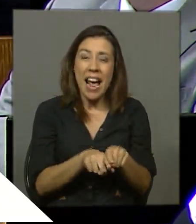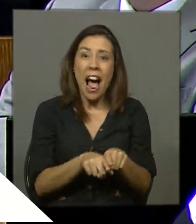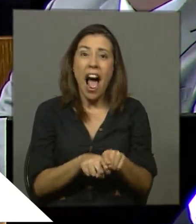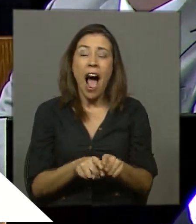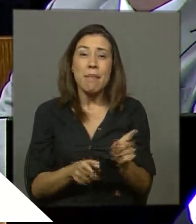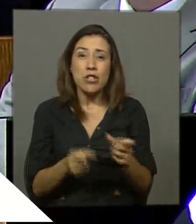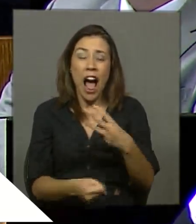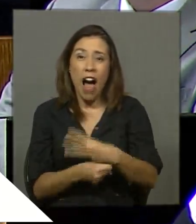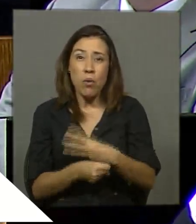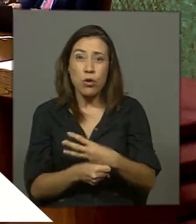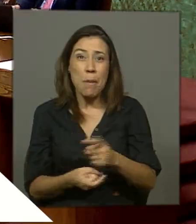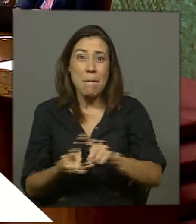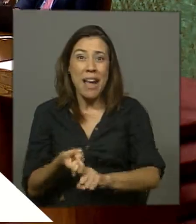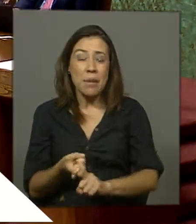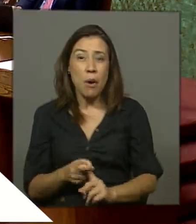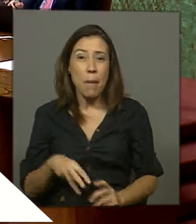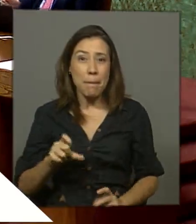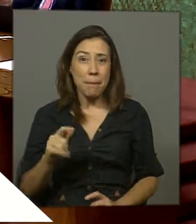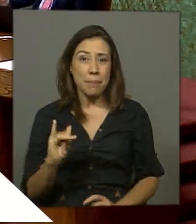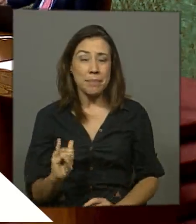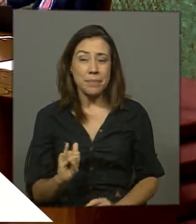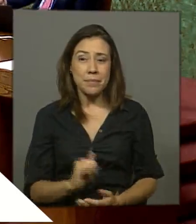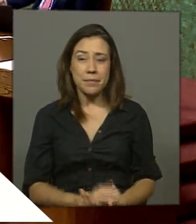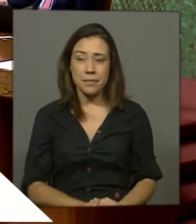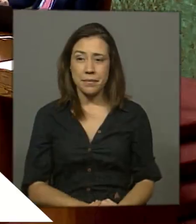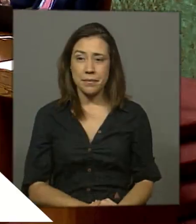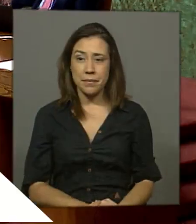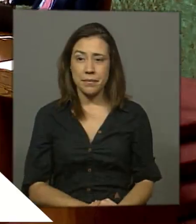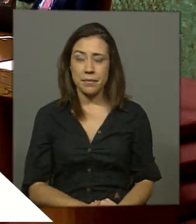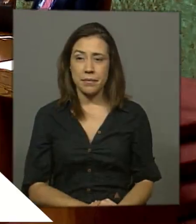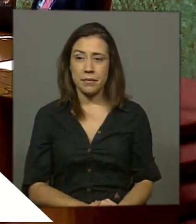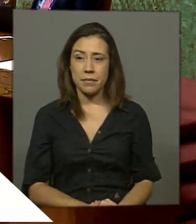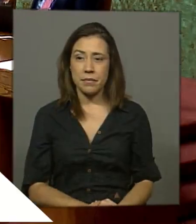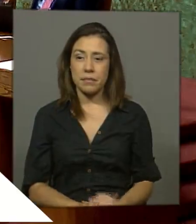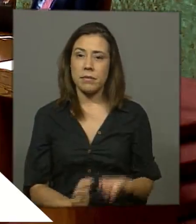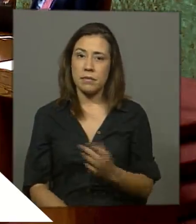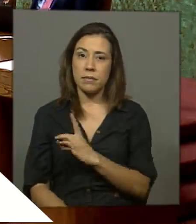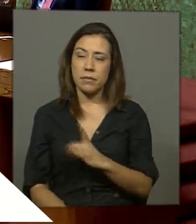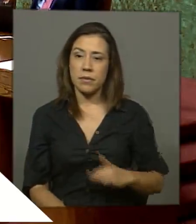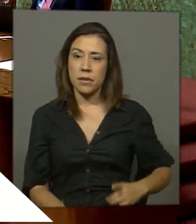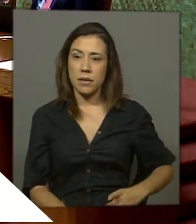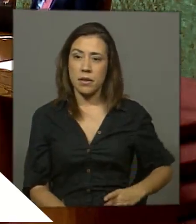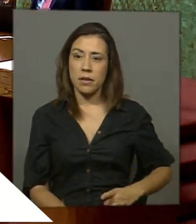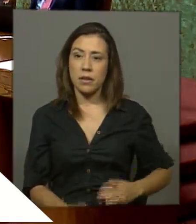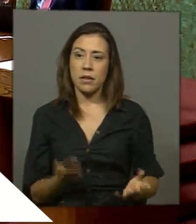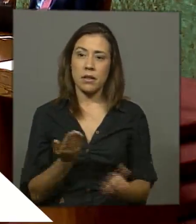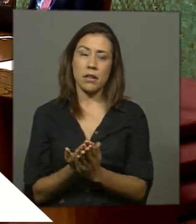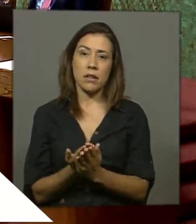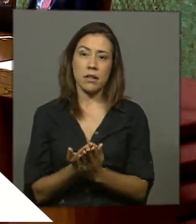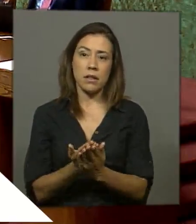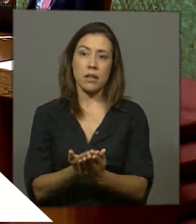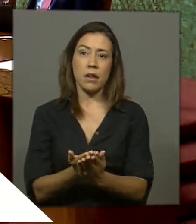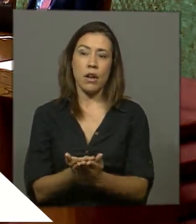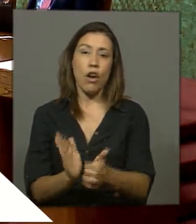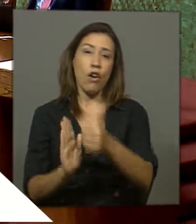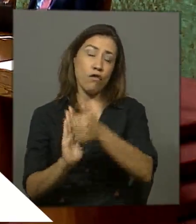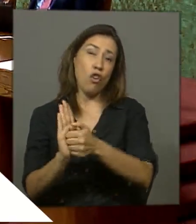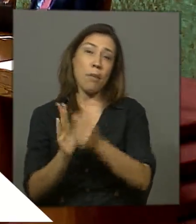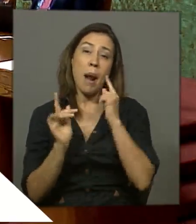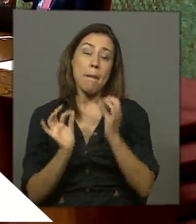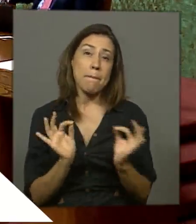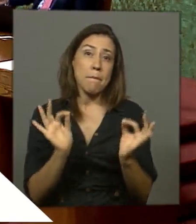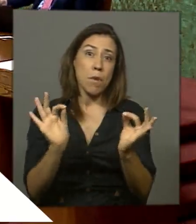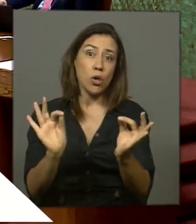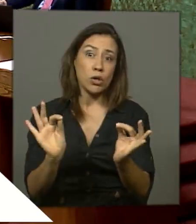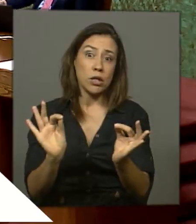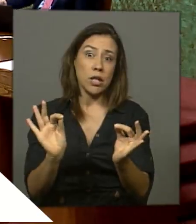linger macay Gracias diputado le le he pedido al diputado que nos adjunten las fotografías para exhibirse al Señor ministro